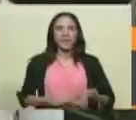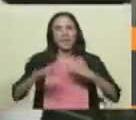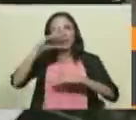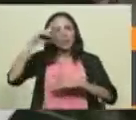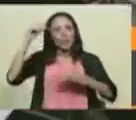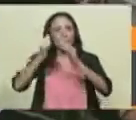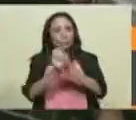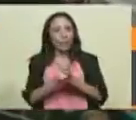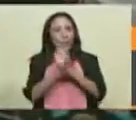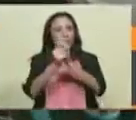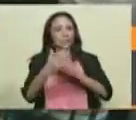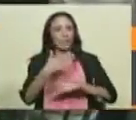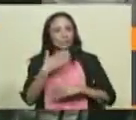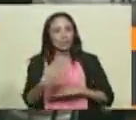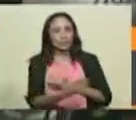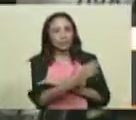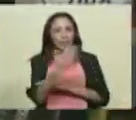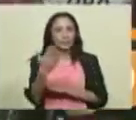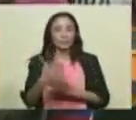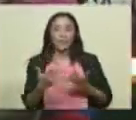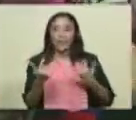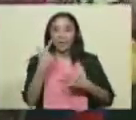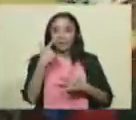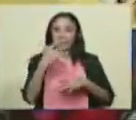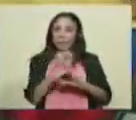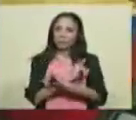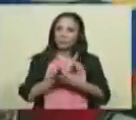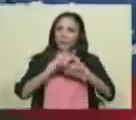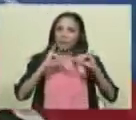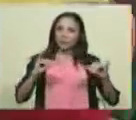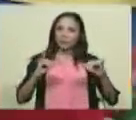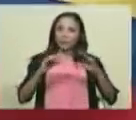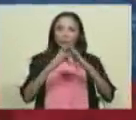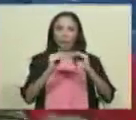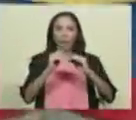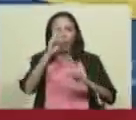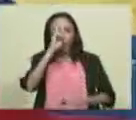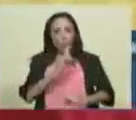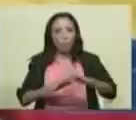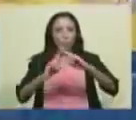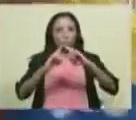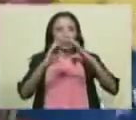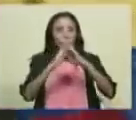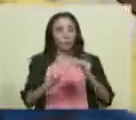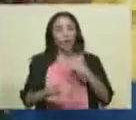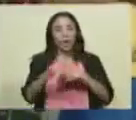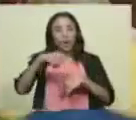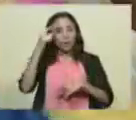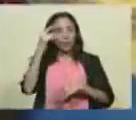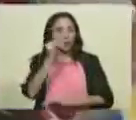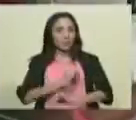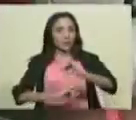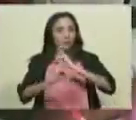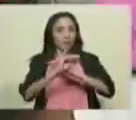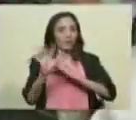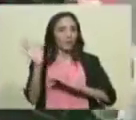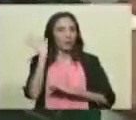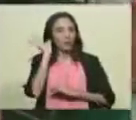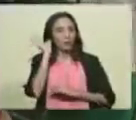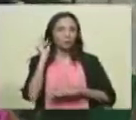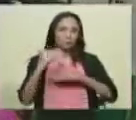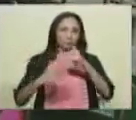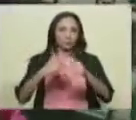mujeres! De esta manera culmina este emotivo acto con motivo del Día Internacional de la Mujer. Durante